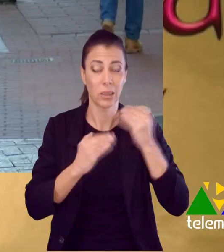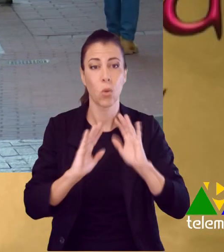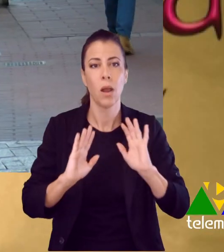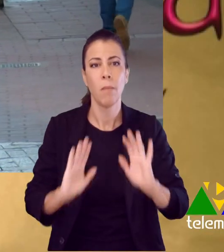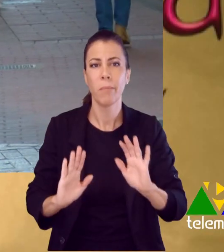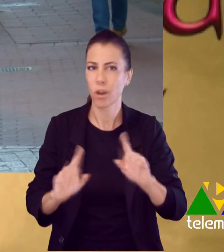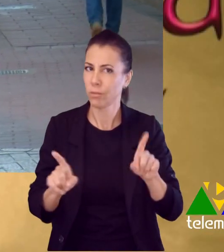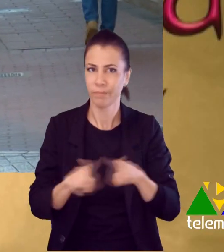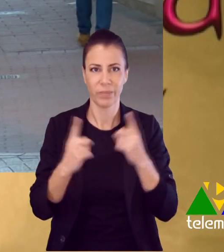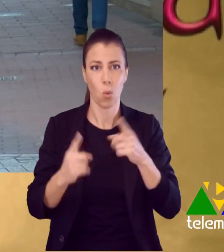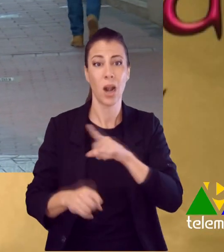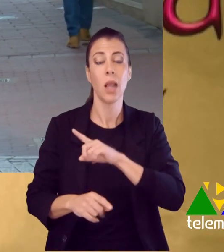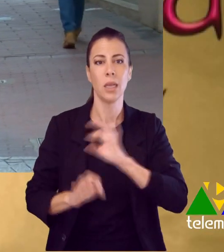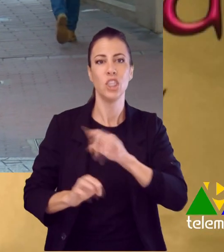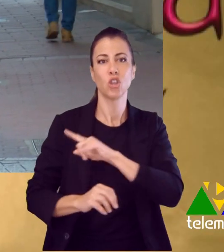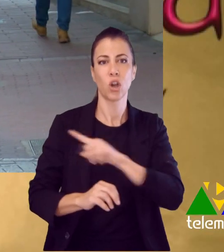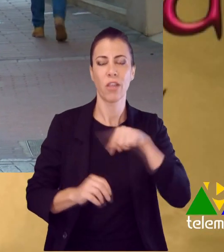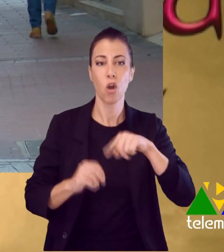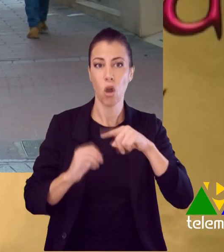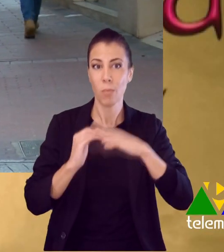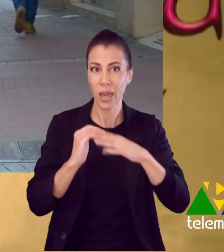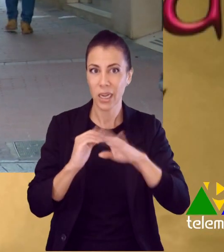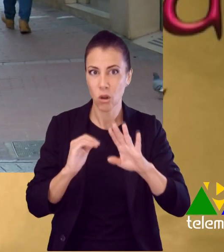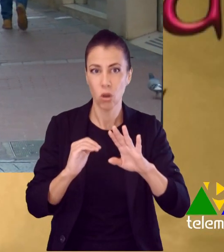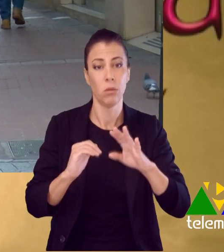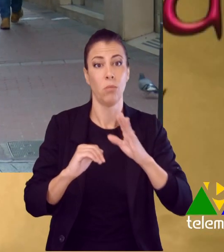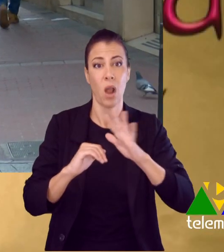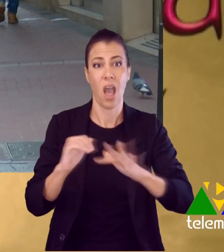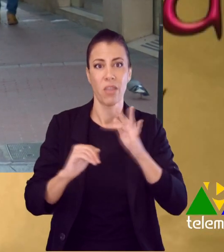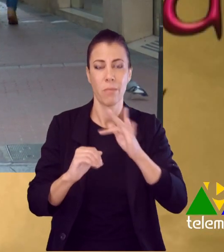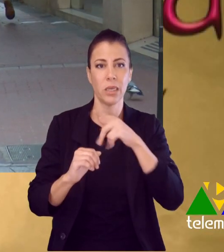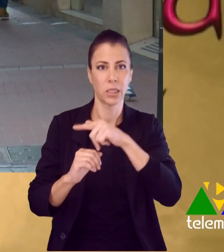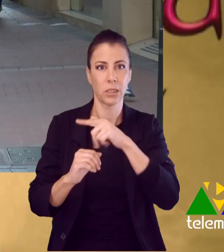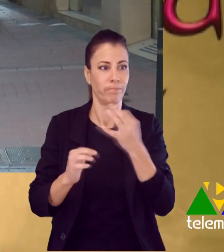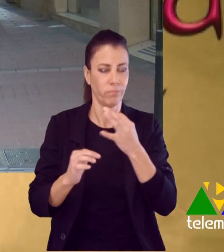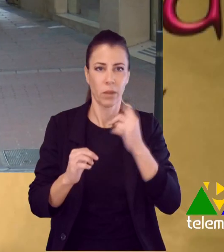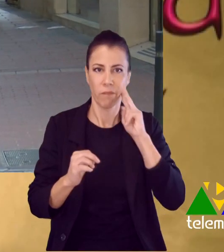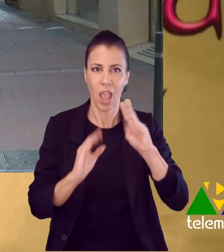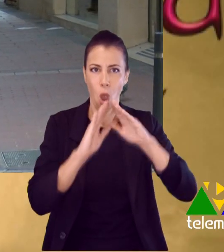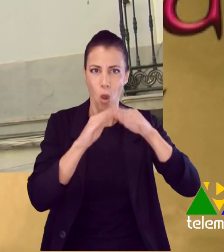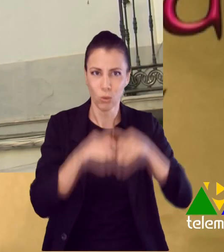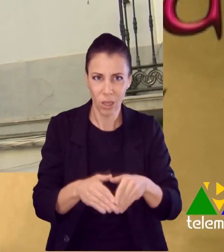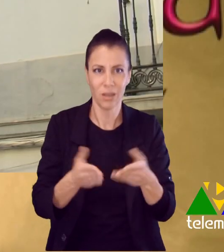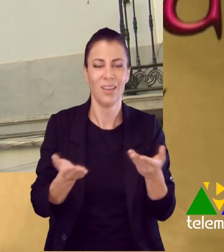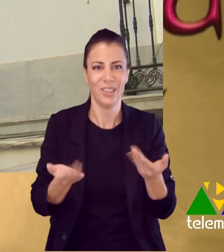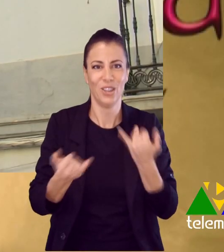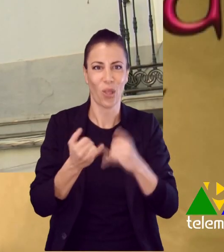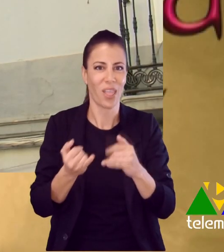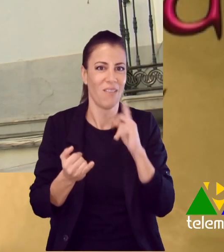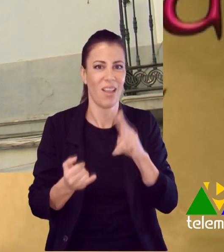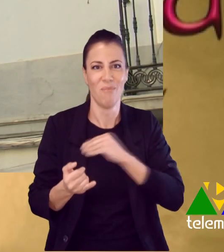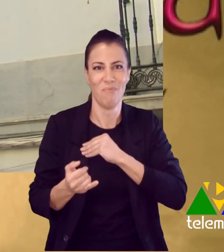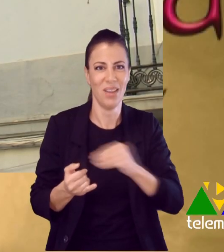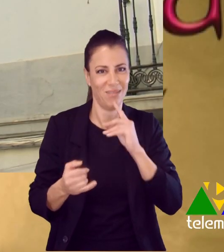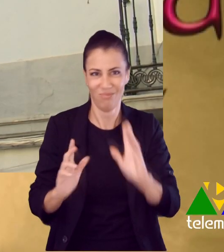los marinos españoles... Para el último barco que... Claro, nos hundieron los americanos la flota en Cavite, en Filipinas, y nos hundieron también la